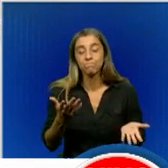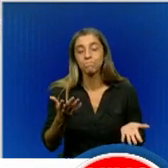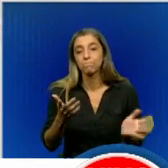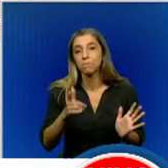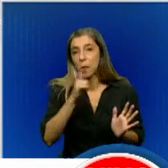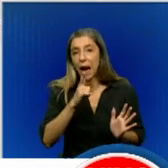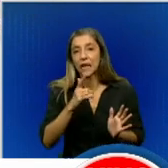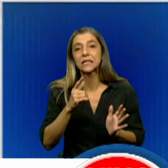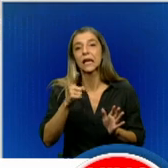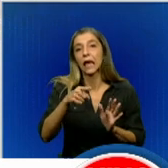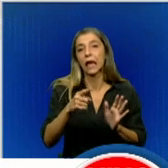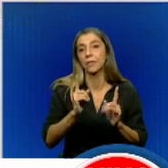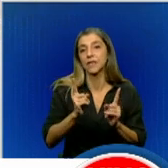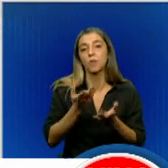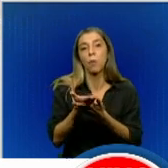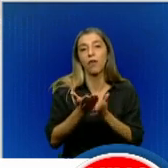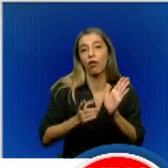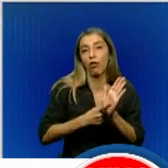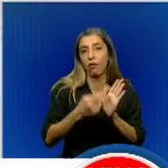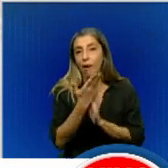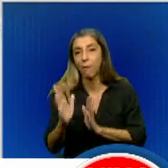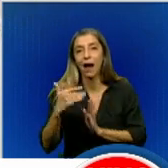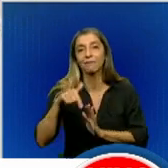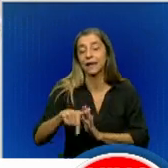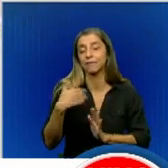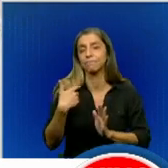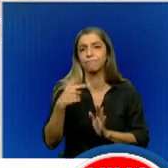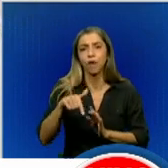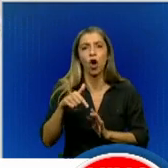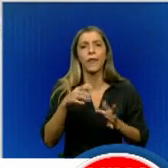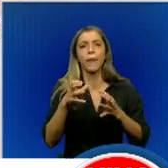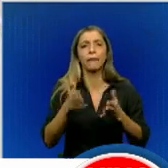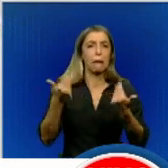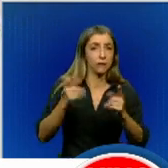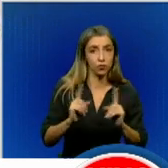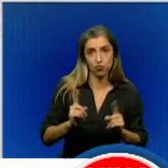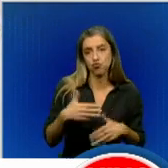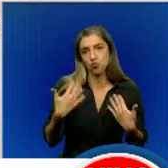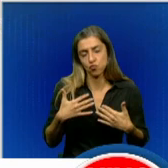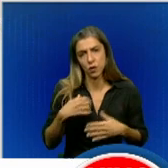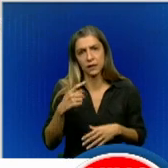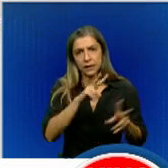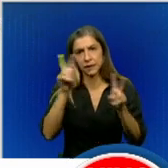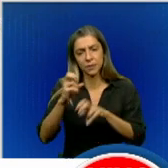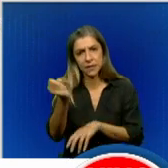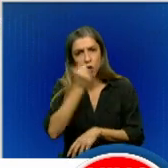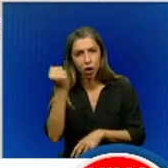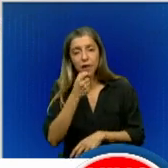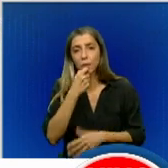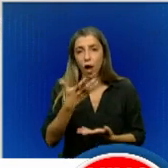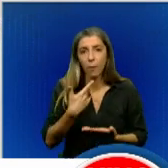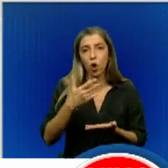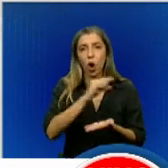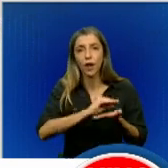apartamentos de reglamento que los tratemos de manera liviana sino que hay algunos que son sustantivos por ejemplo el del diputado